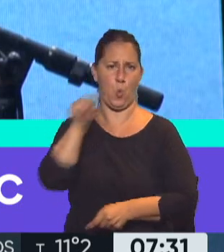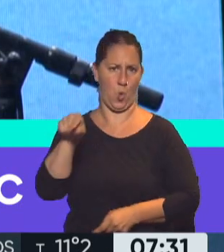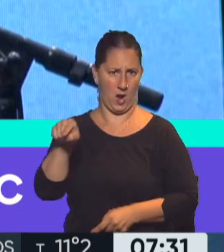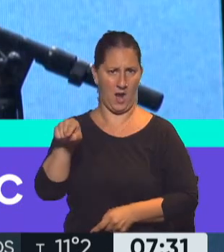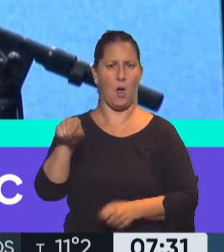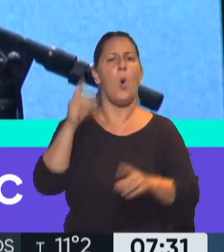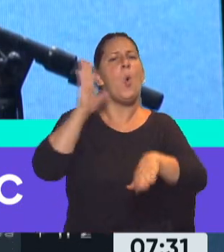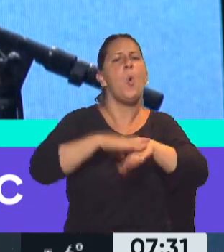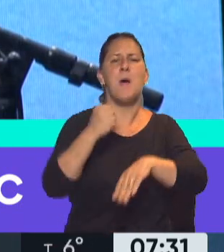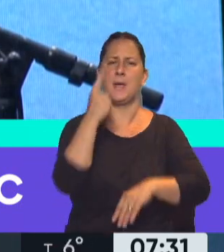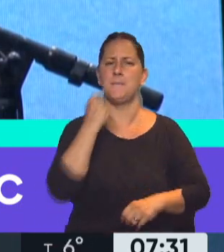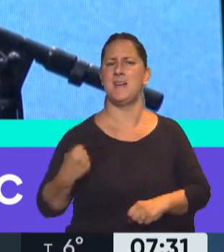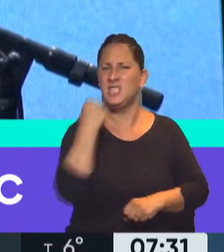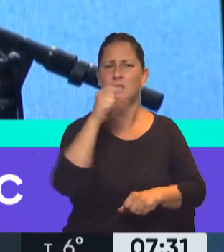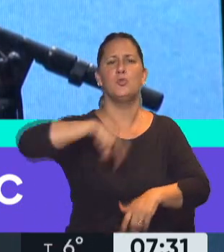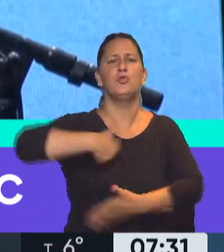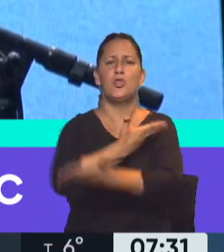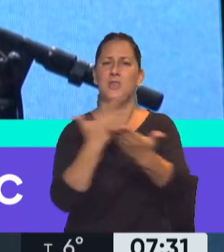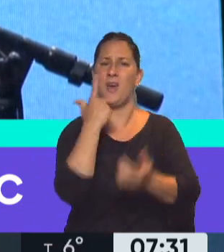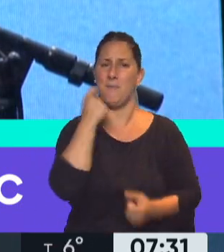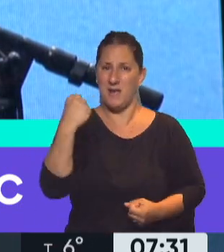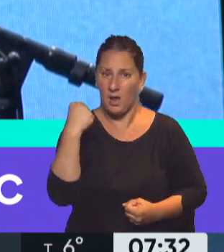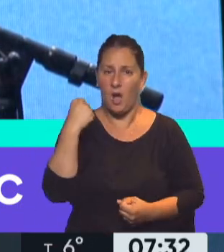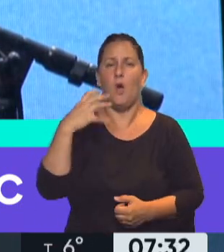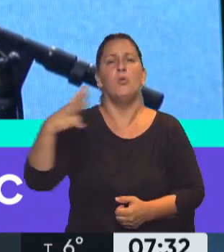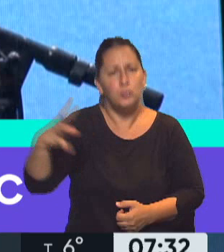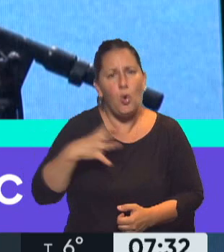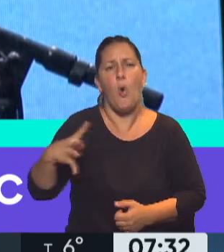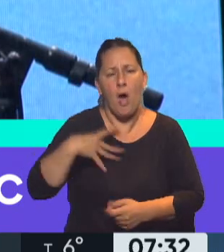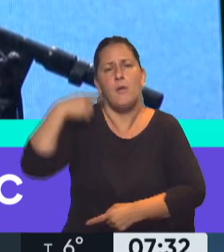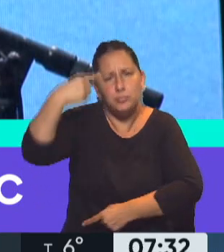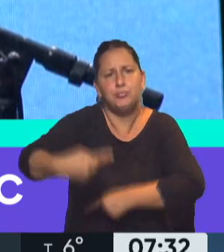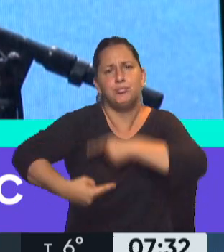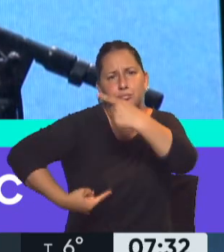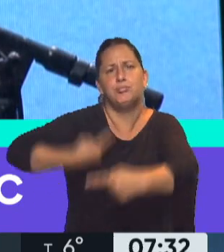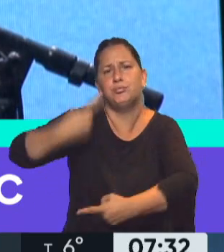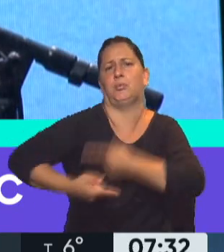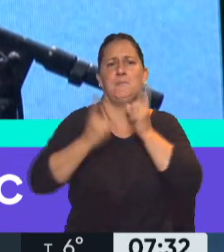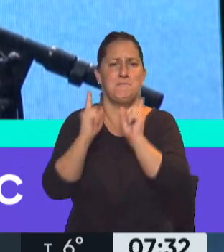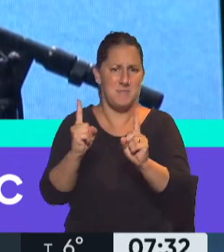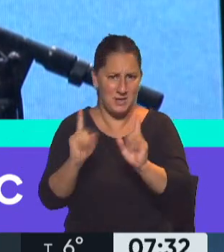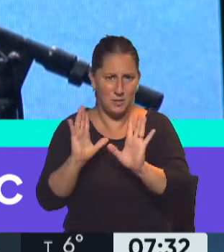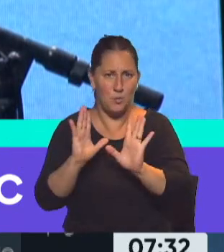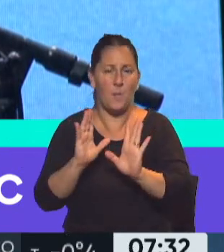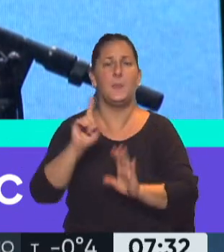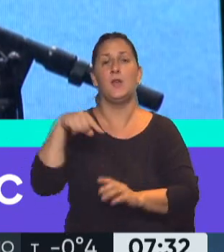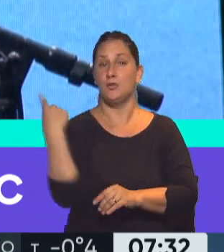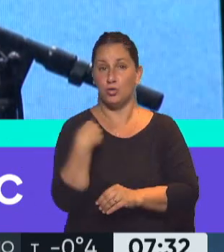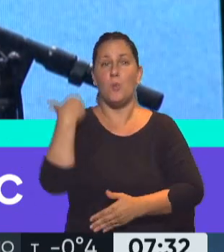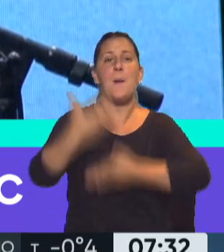del machismo y la sociedad patriarcal, hoy siguen realizando ese trabajo. Y vamos a avanzar